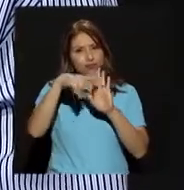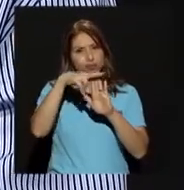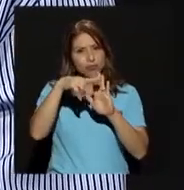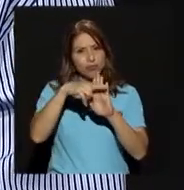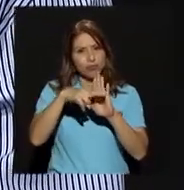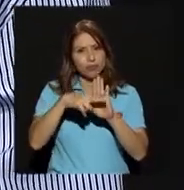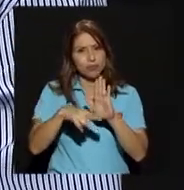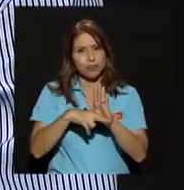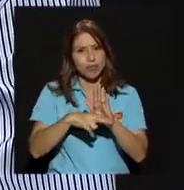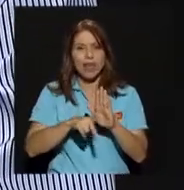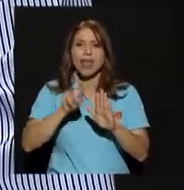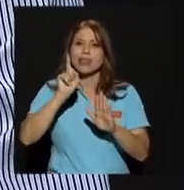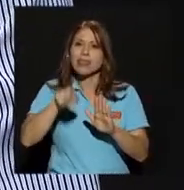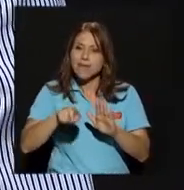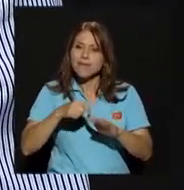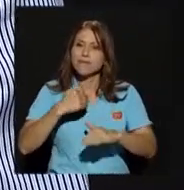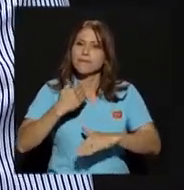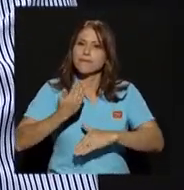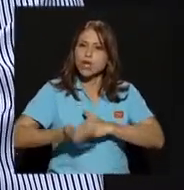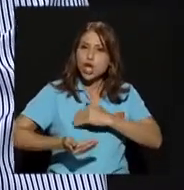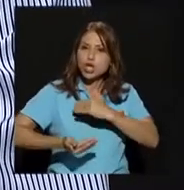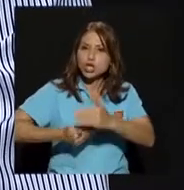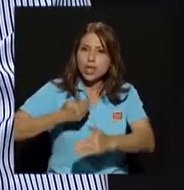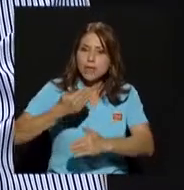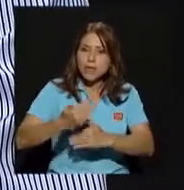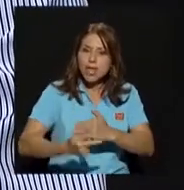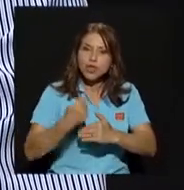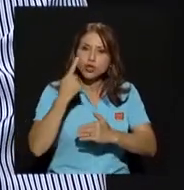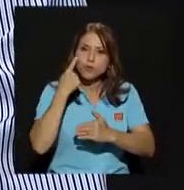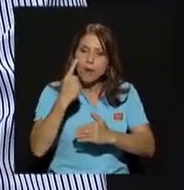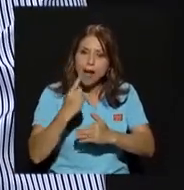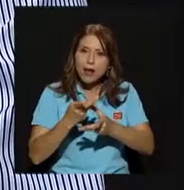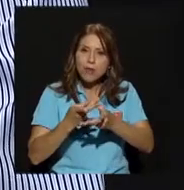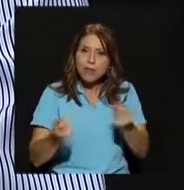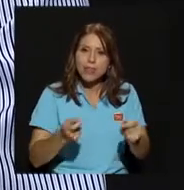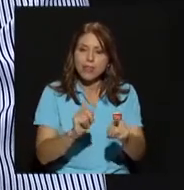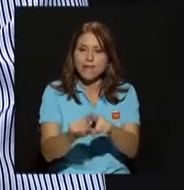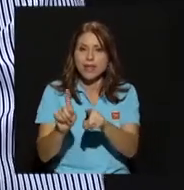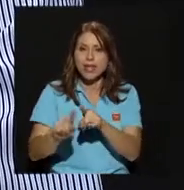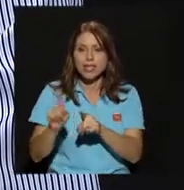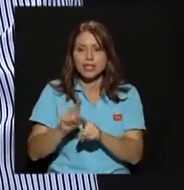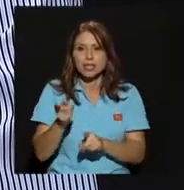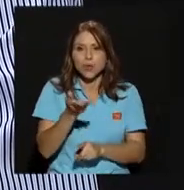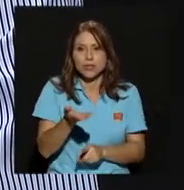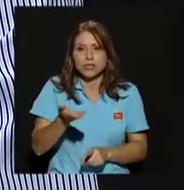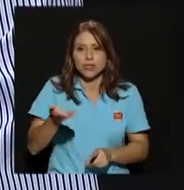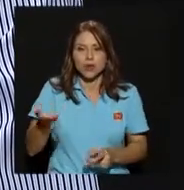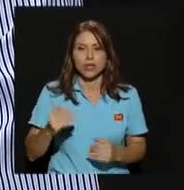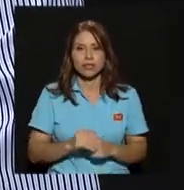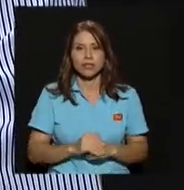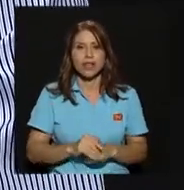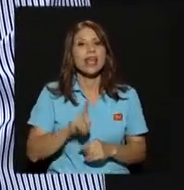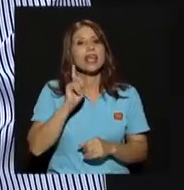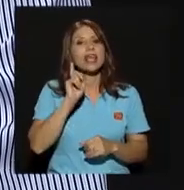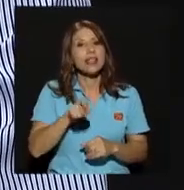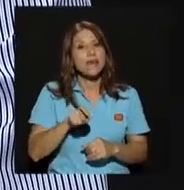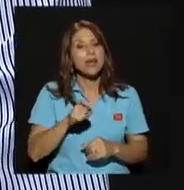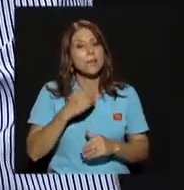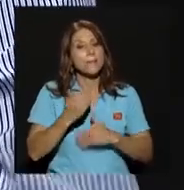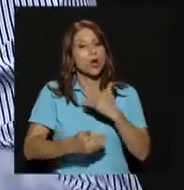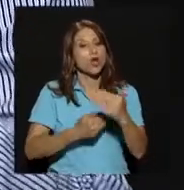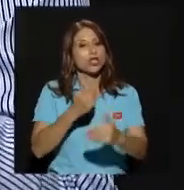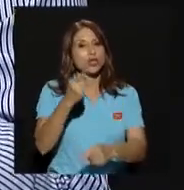tiene que regirse por un... hay procedimientos para las diferentes cuestiones y tiene que darse un debido proceso.